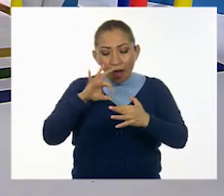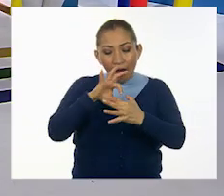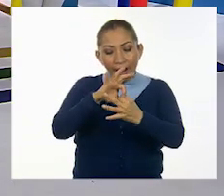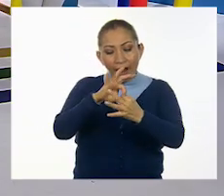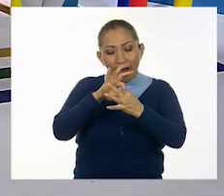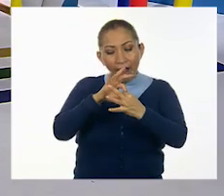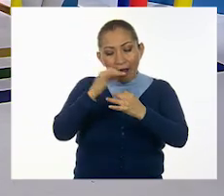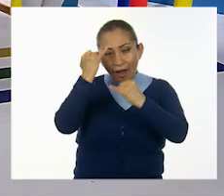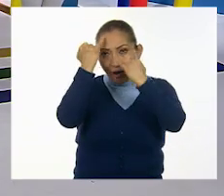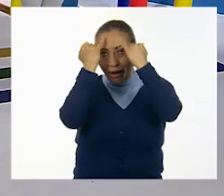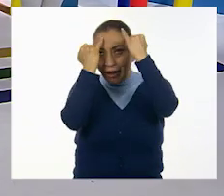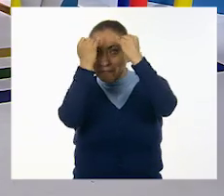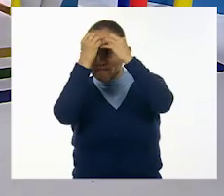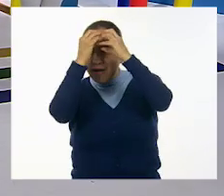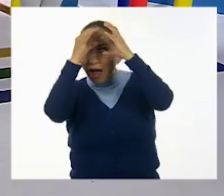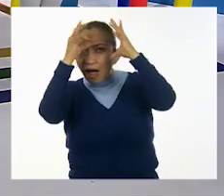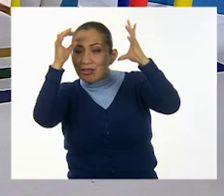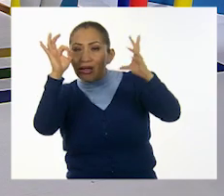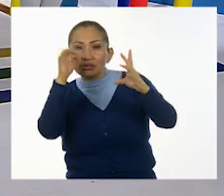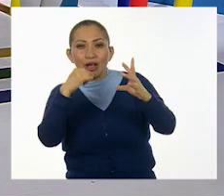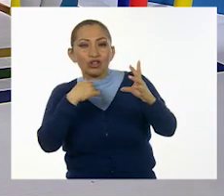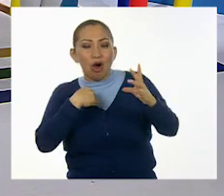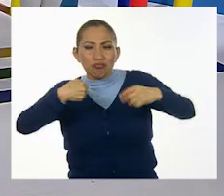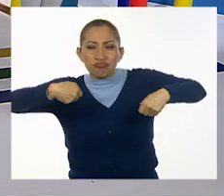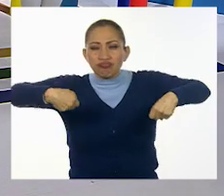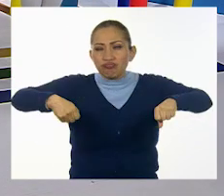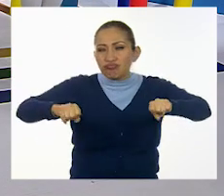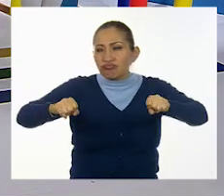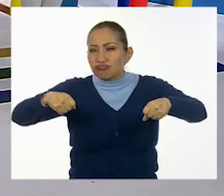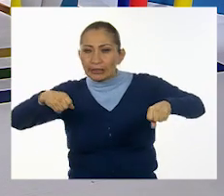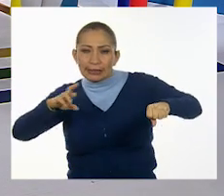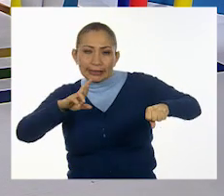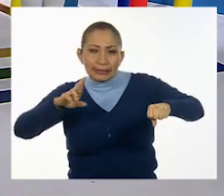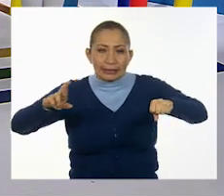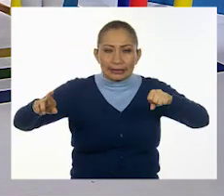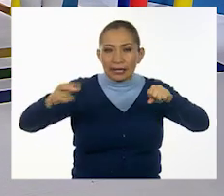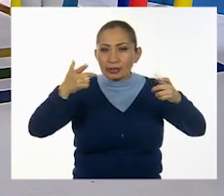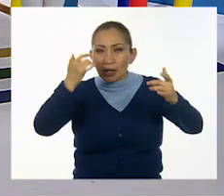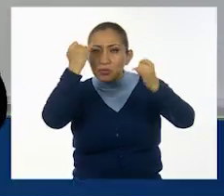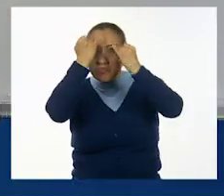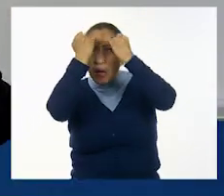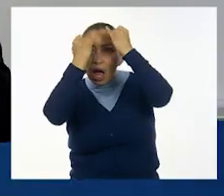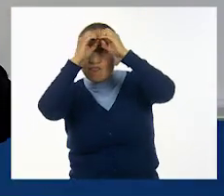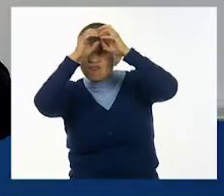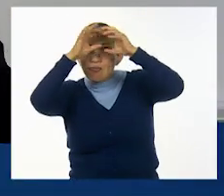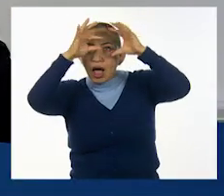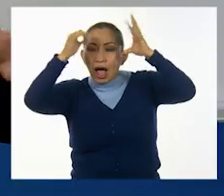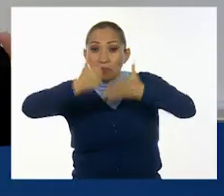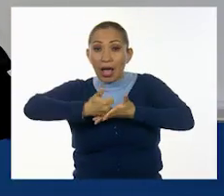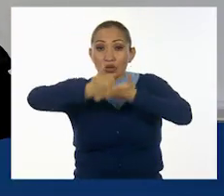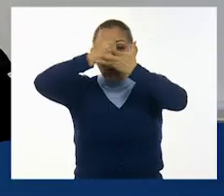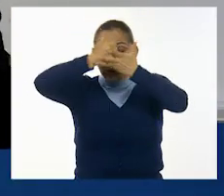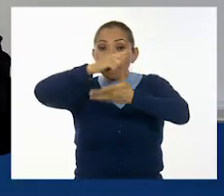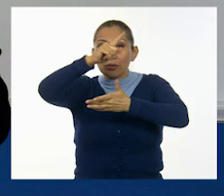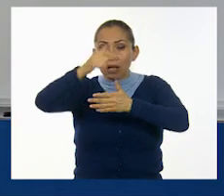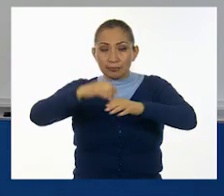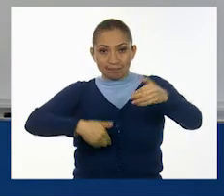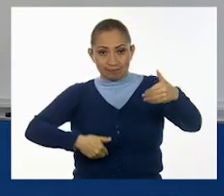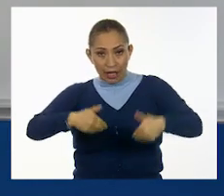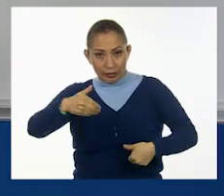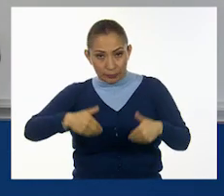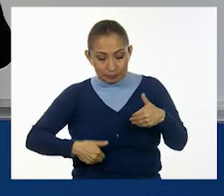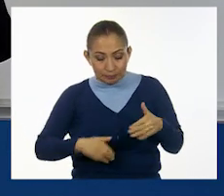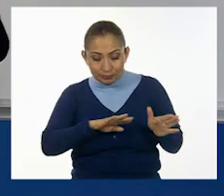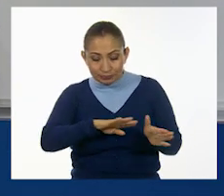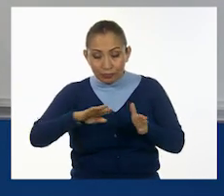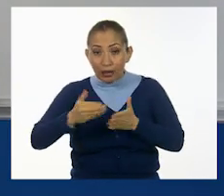conexiones con nuestra imaginación y a lo mejor imagino que voy en una moto y así voy creando estas imágenes, sensaciones que ayudan mucho al proceso actoral. Muy bien,